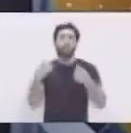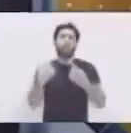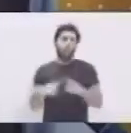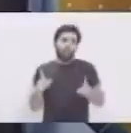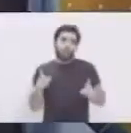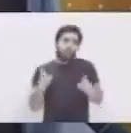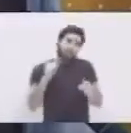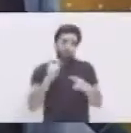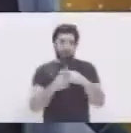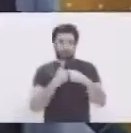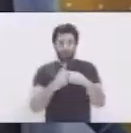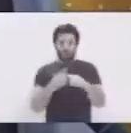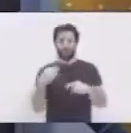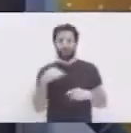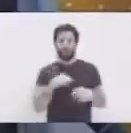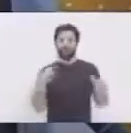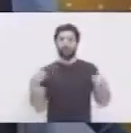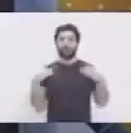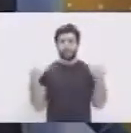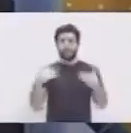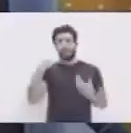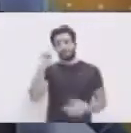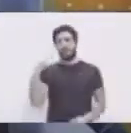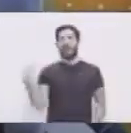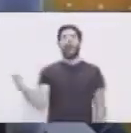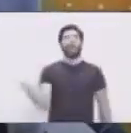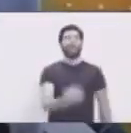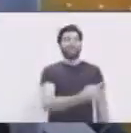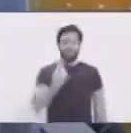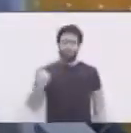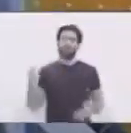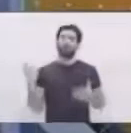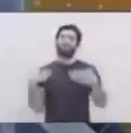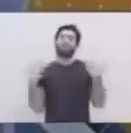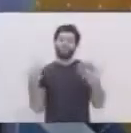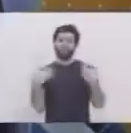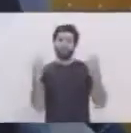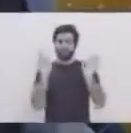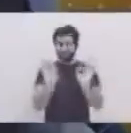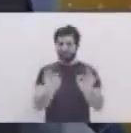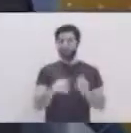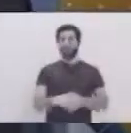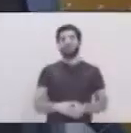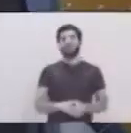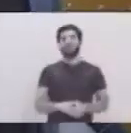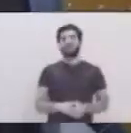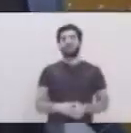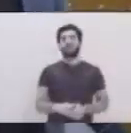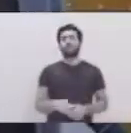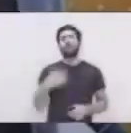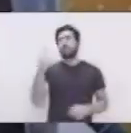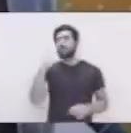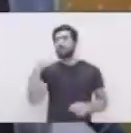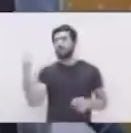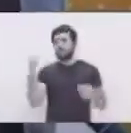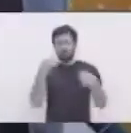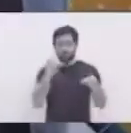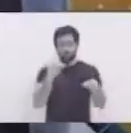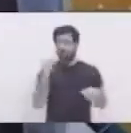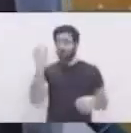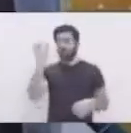Pero como bien lo sabemos, que esto es para todos, entonces yo las apoyo desde aquí. Muy bien, vamos a tomar un pedacito de papel